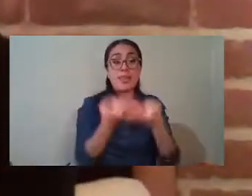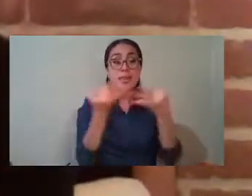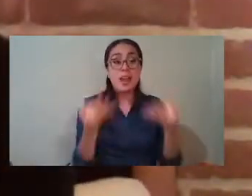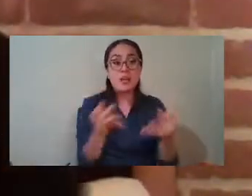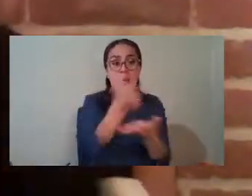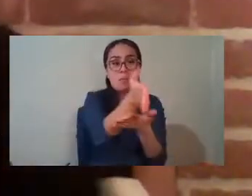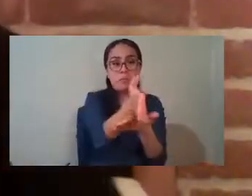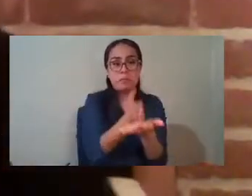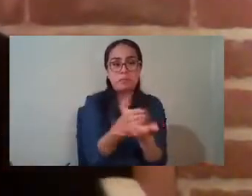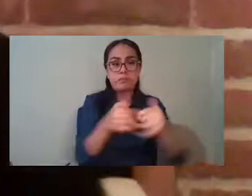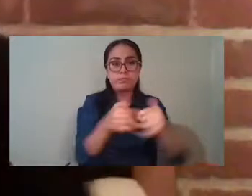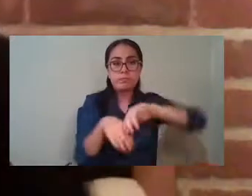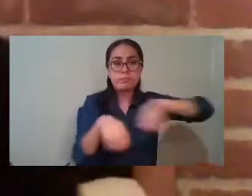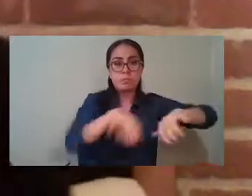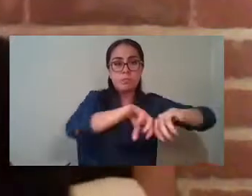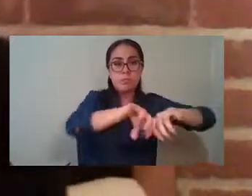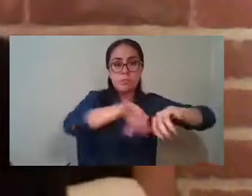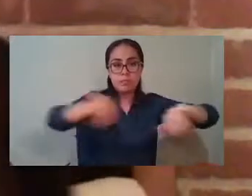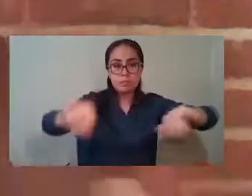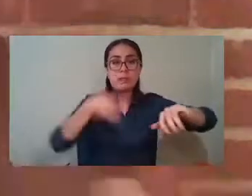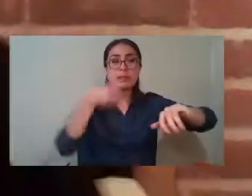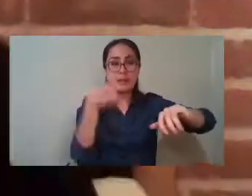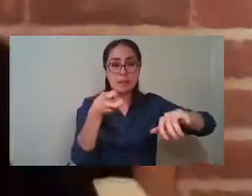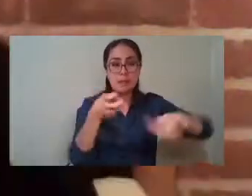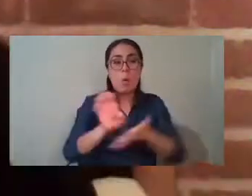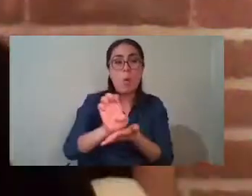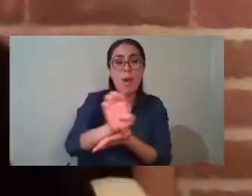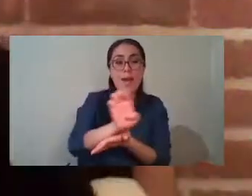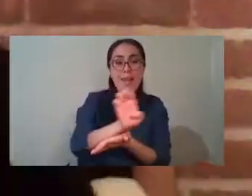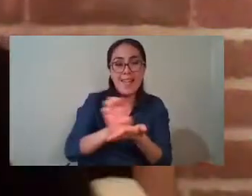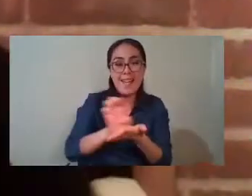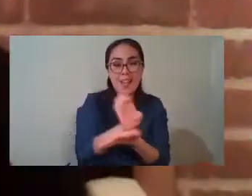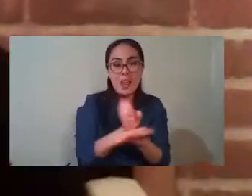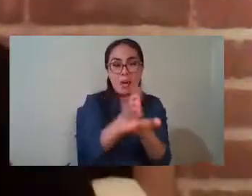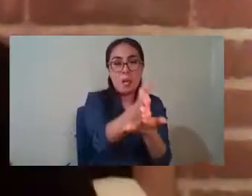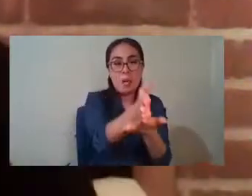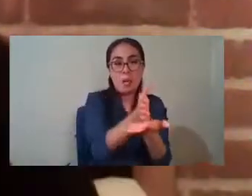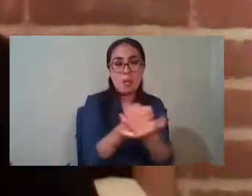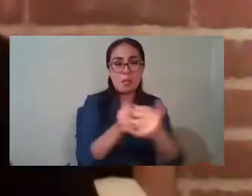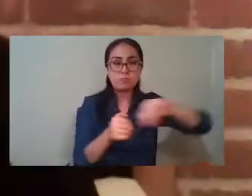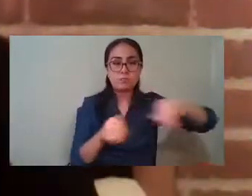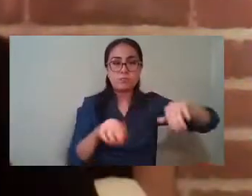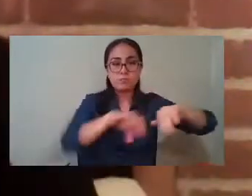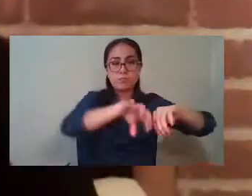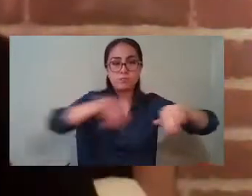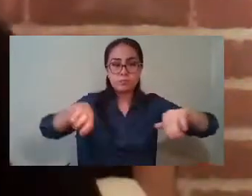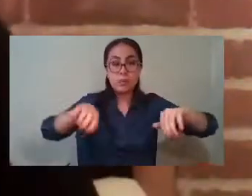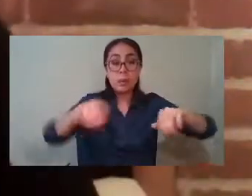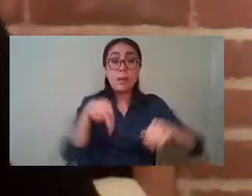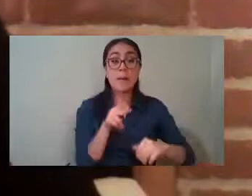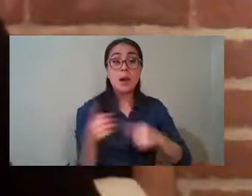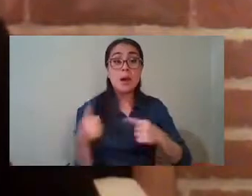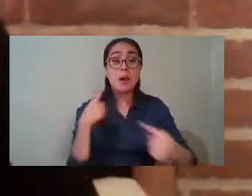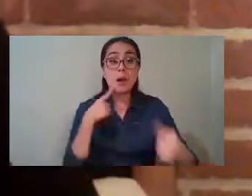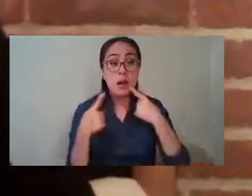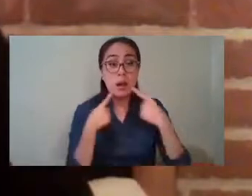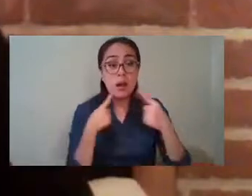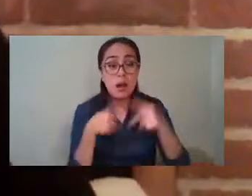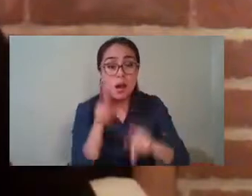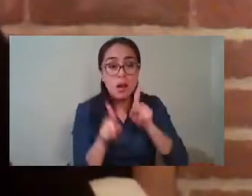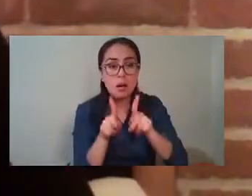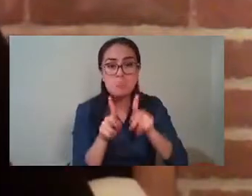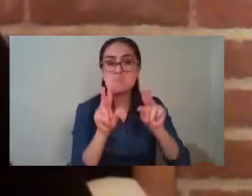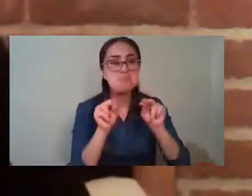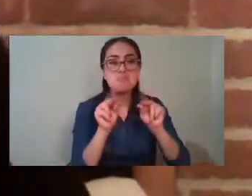medio, partieron el escenario al medio y no se hablan. Los dos tienen miradas